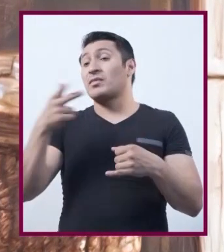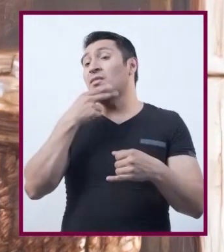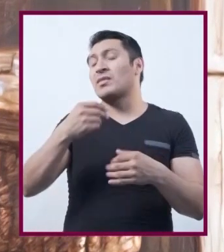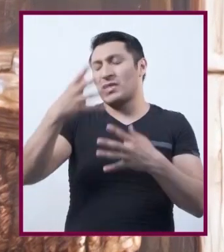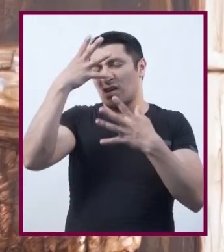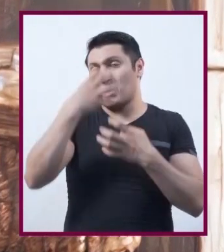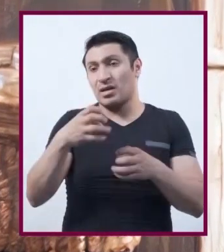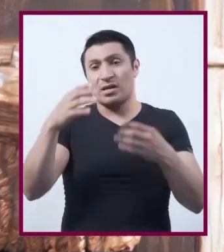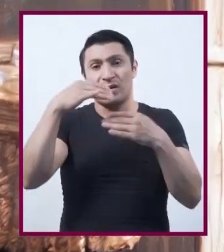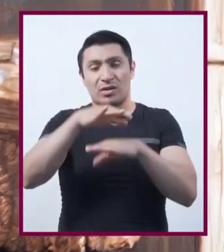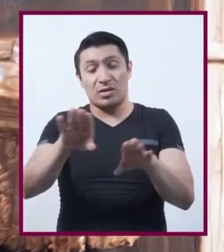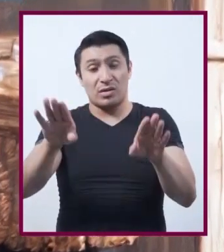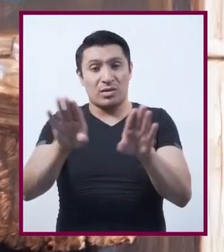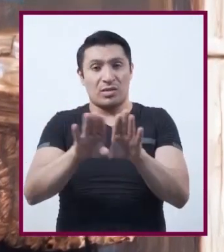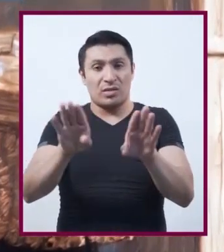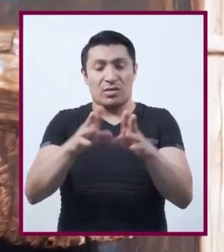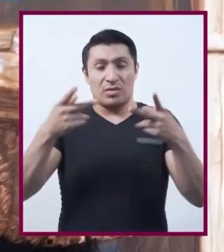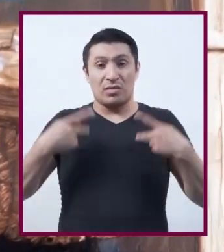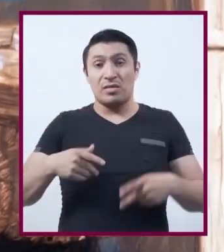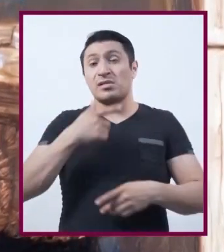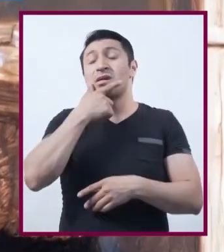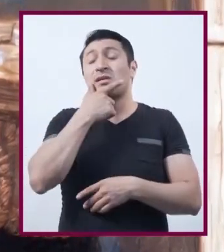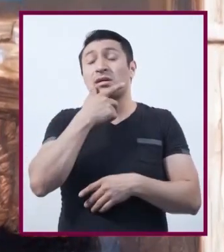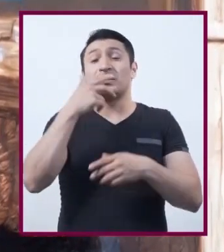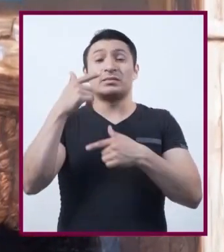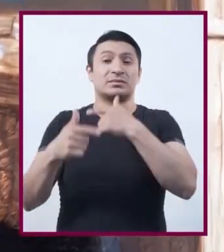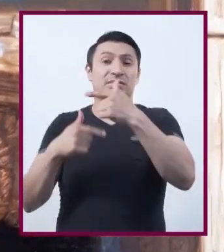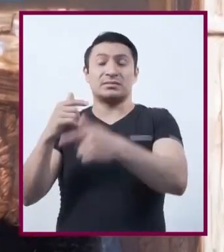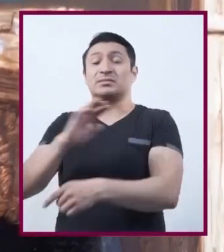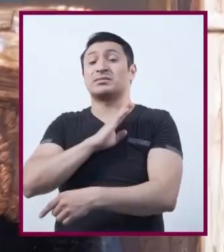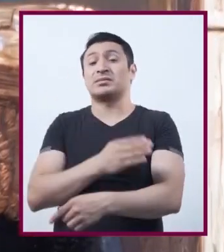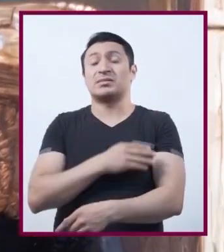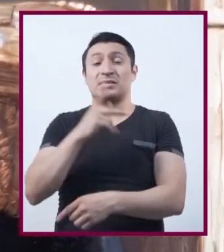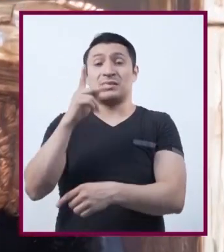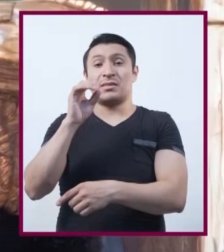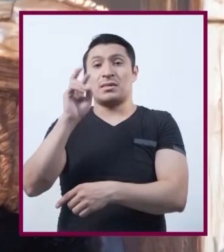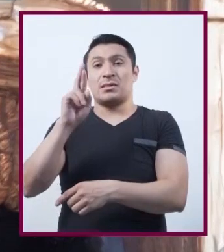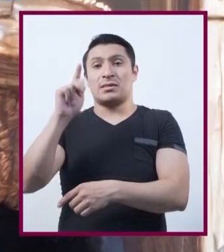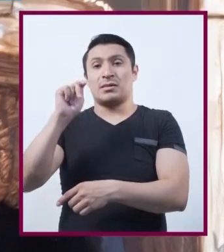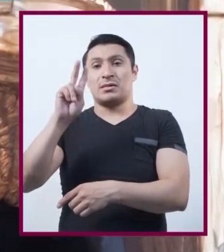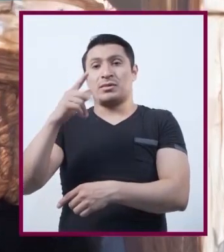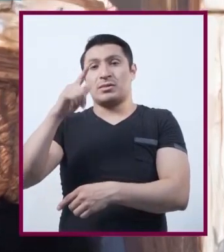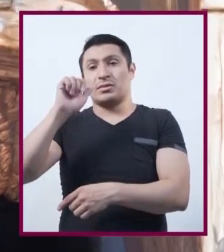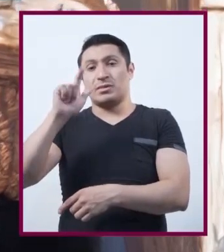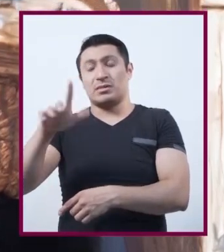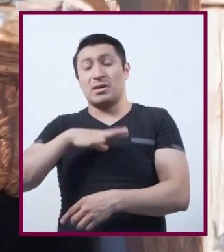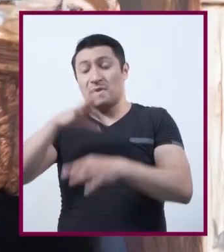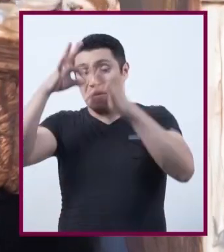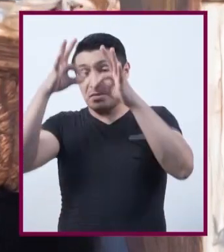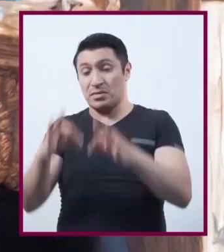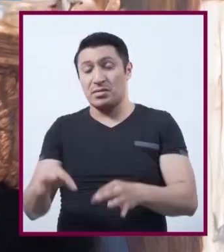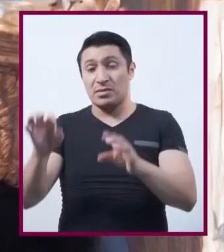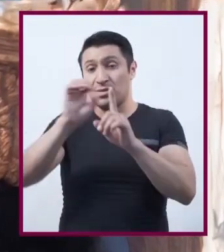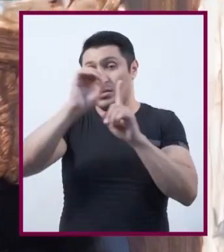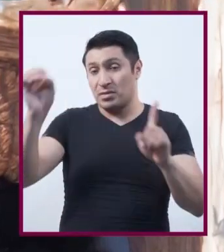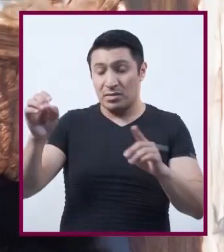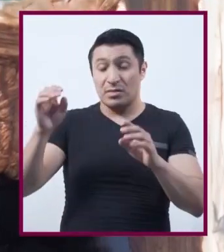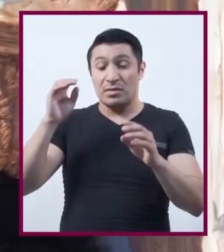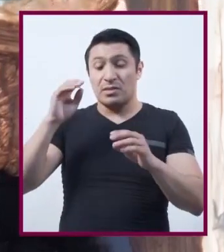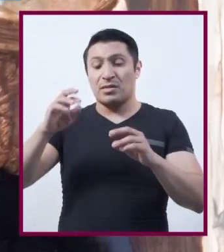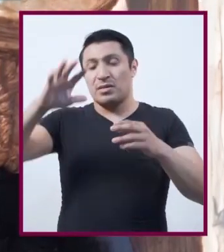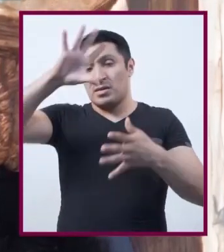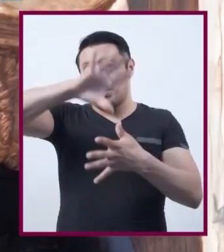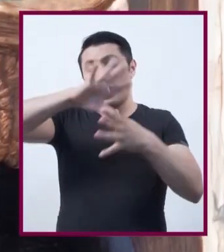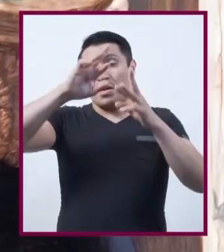siglo XIX, por medio de intrigas diplomáticas, extorsión de banqueros y capacidad de seducción de los comerciantes.